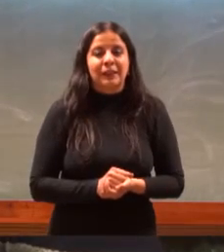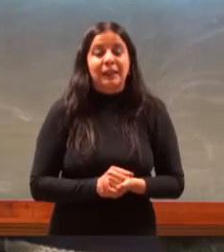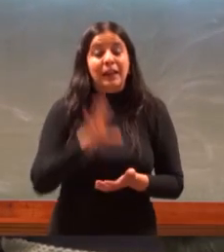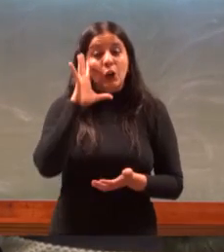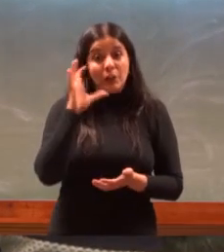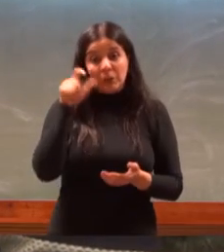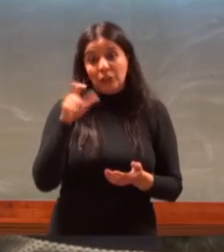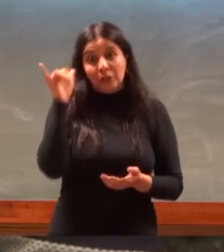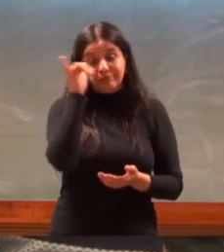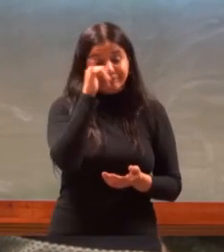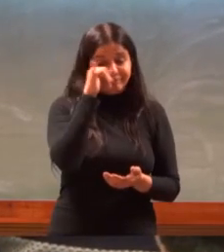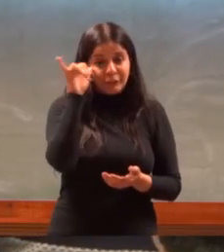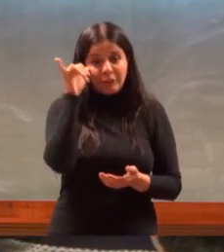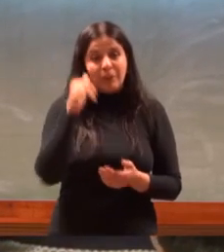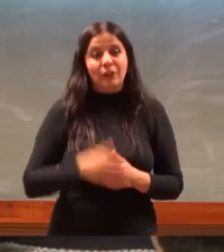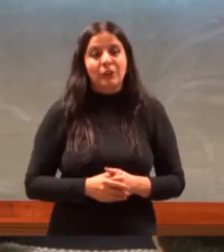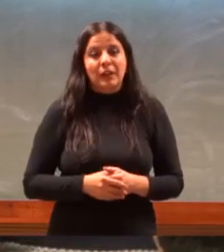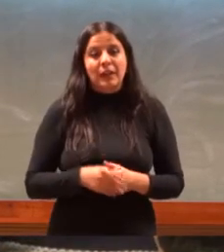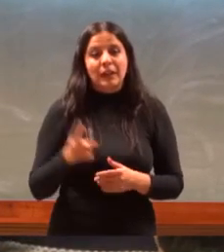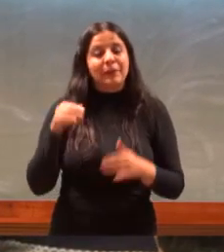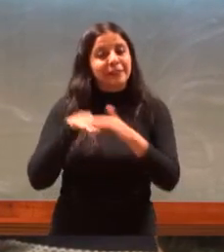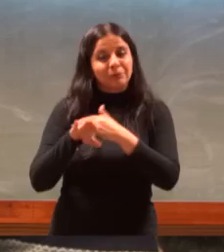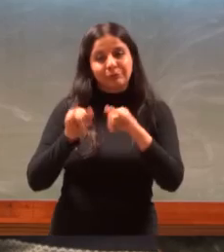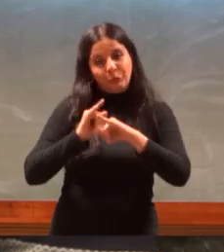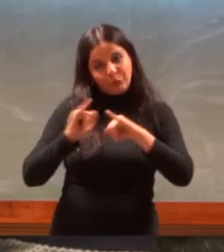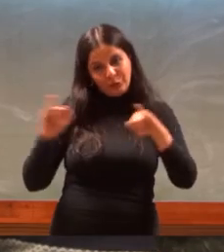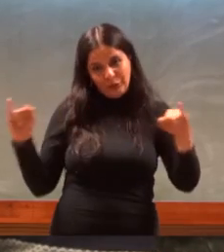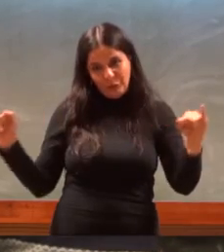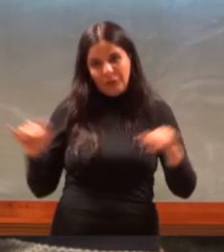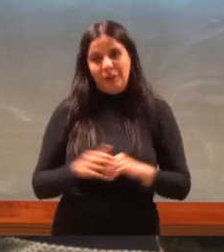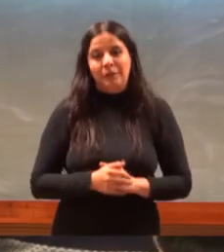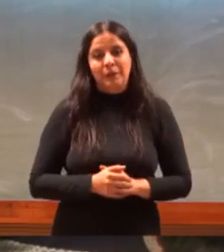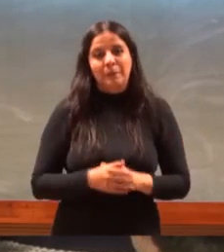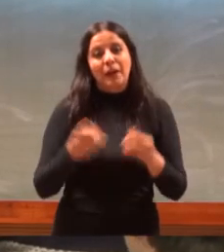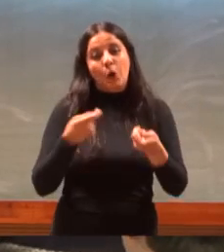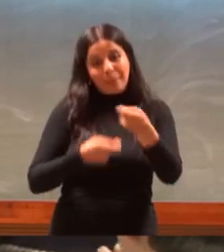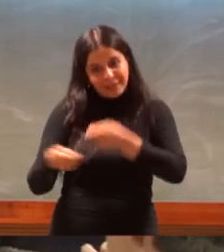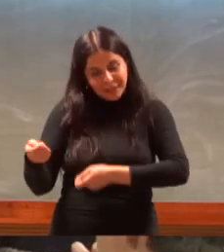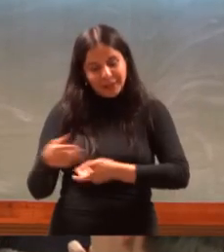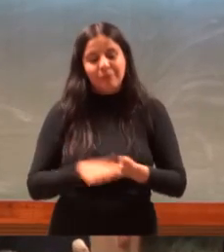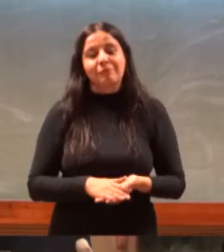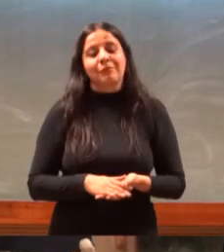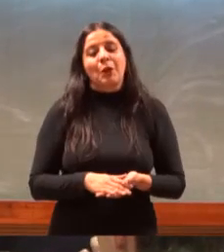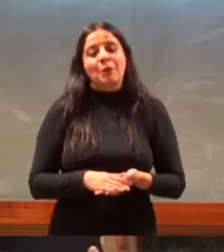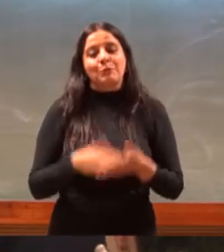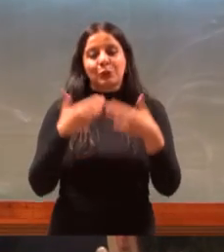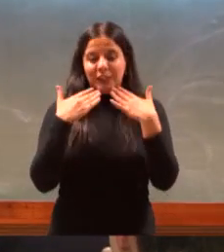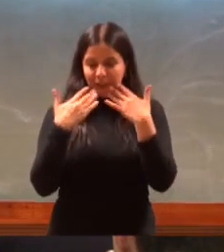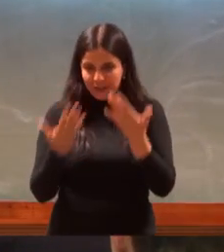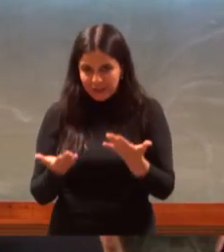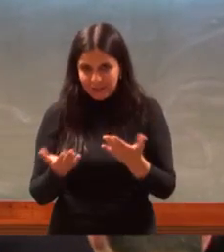registrado audiovisualmente y que va a estar en los canales institucionales para que pueda ser compartido muchas gracias